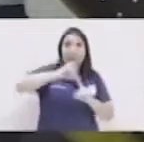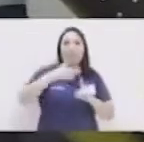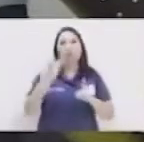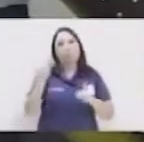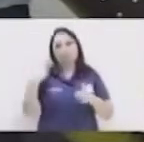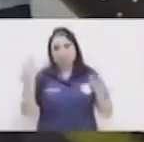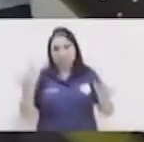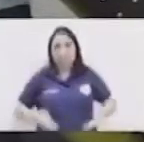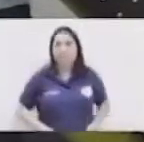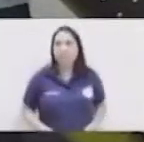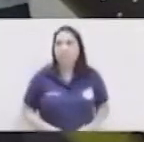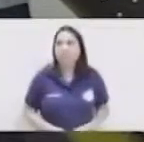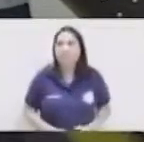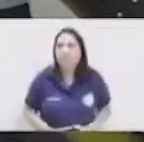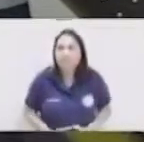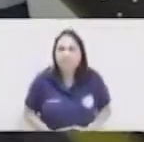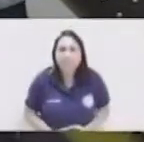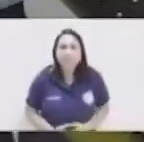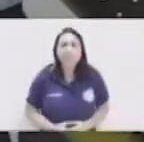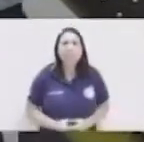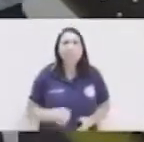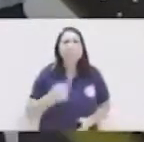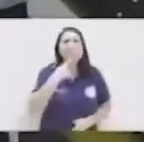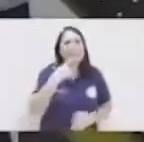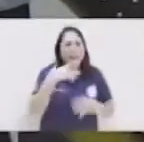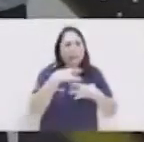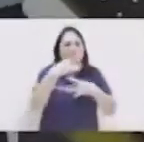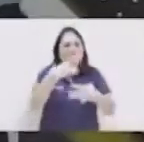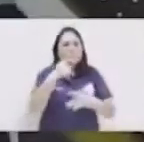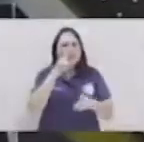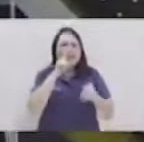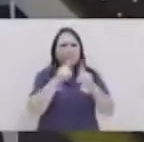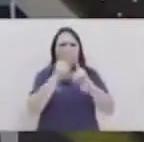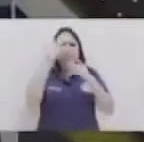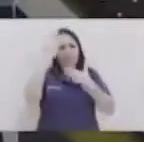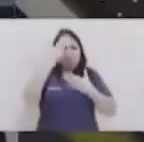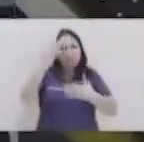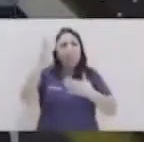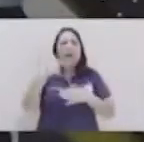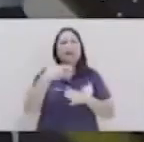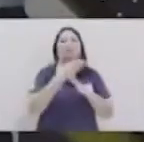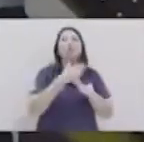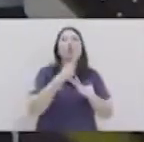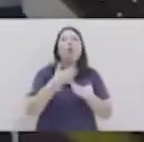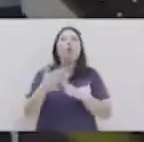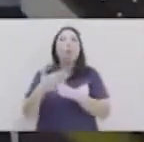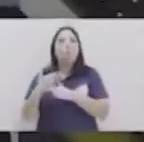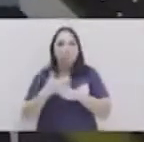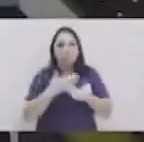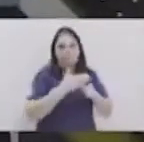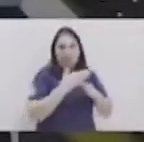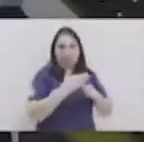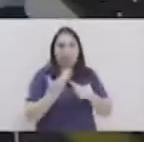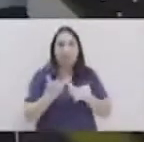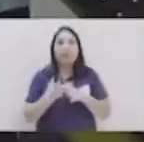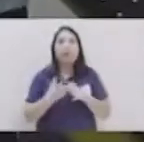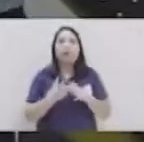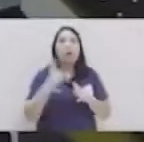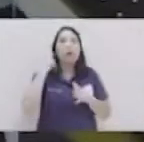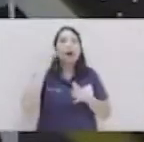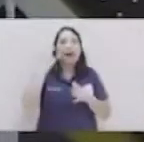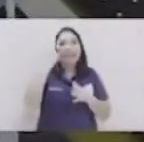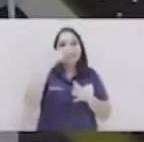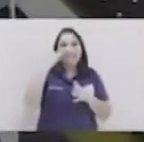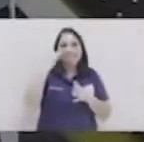educativo. Qué interesante todo esto que nos cuenta, Marielos. Muchas gracias por haber compartido este tema de la gestión de riesgo, cómo